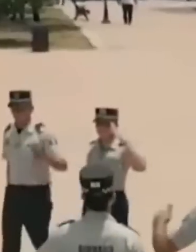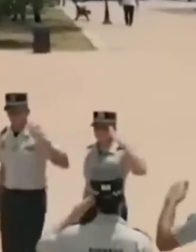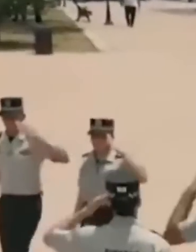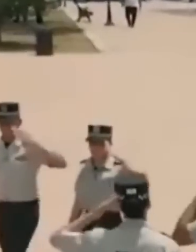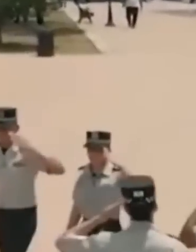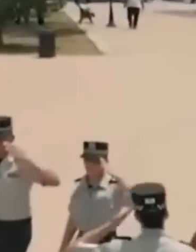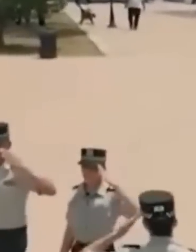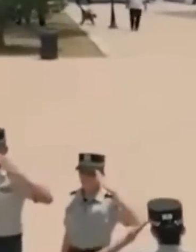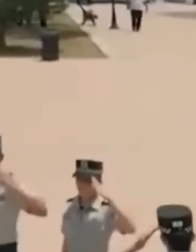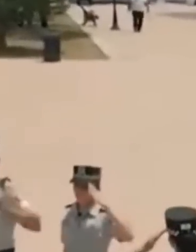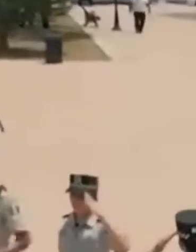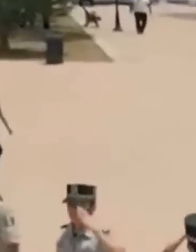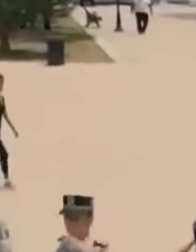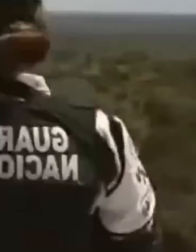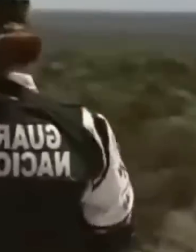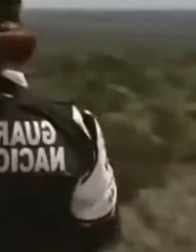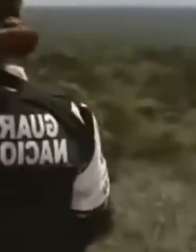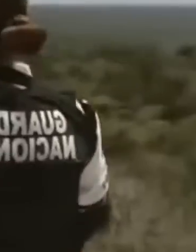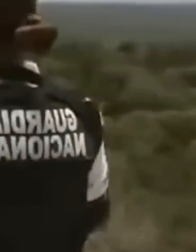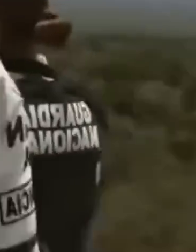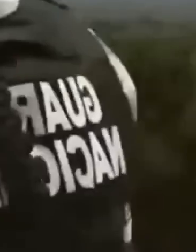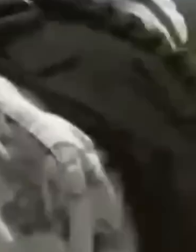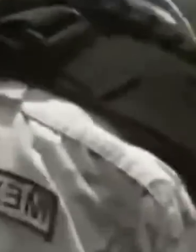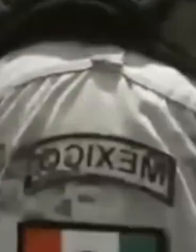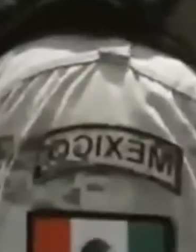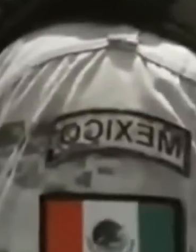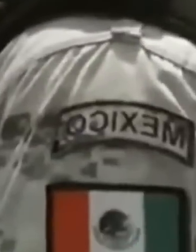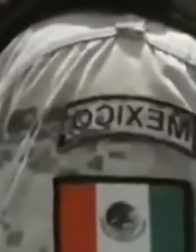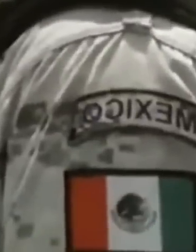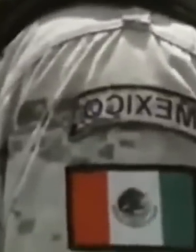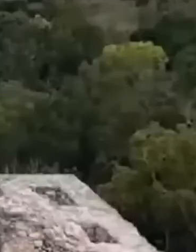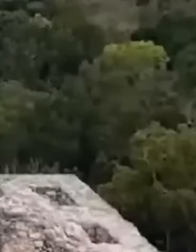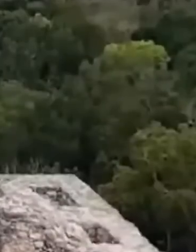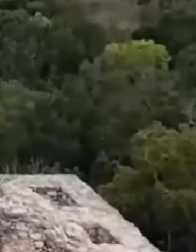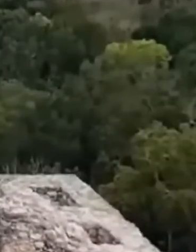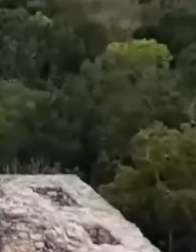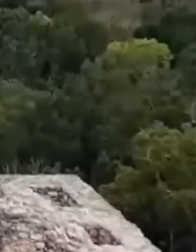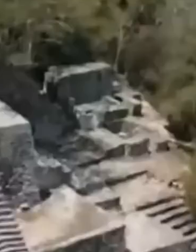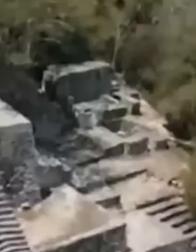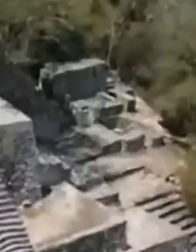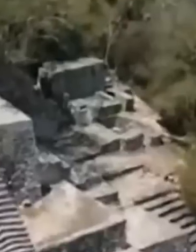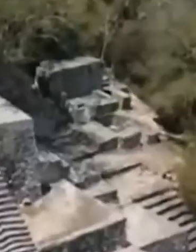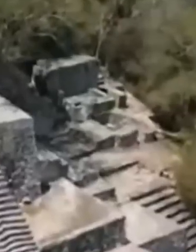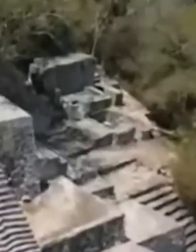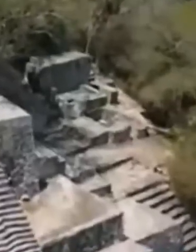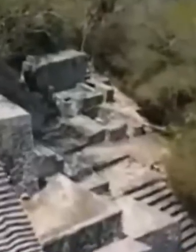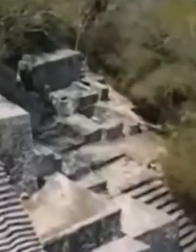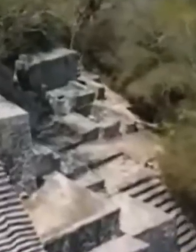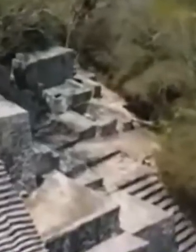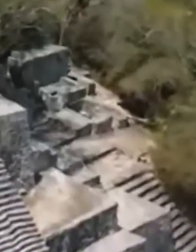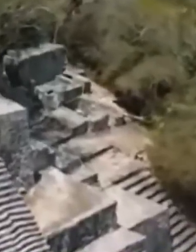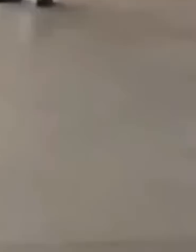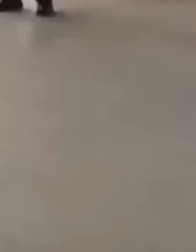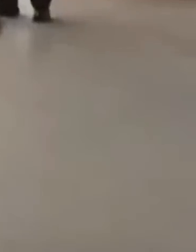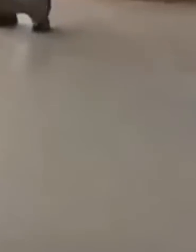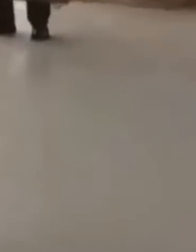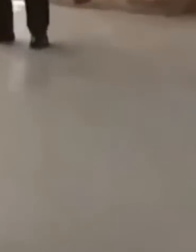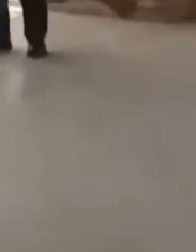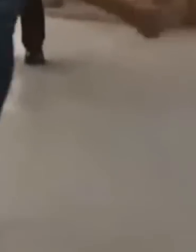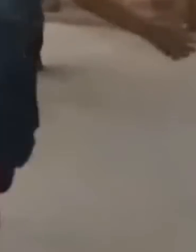una militarización del país, argumento utilizado a lo largo del sexenio por grupos opositores a la Cuarta